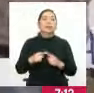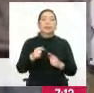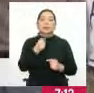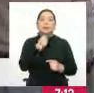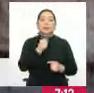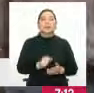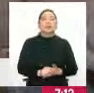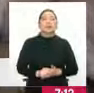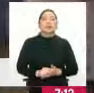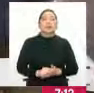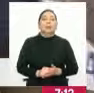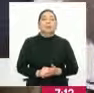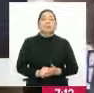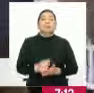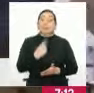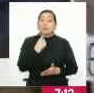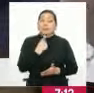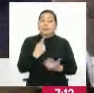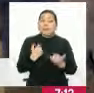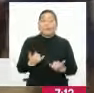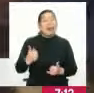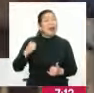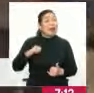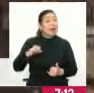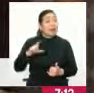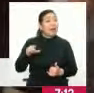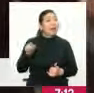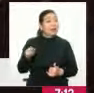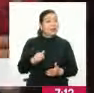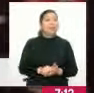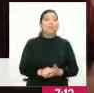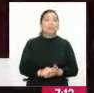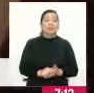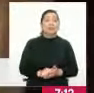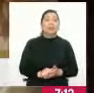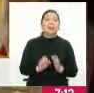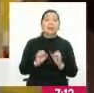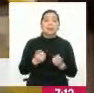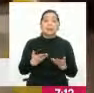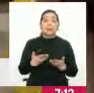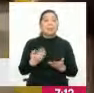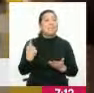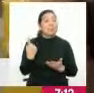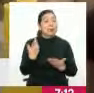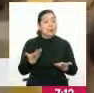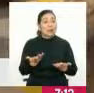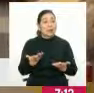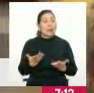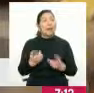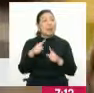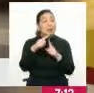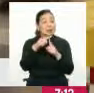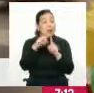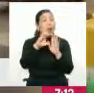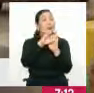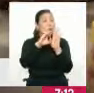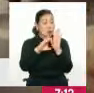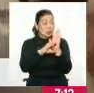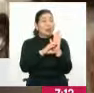Noticia, señala el alcalde de La Molina que entonces va a insistir en primera instancia con el Tribunal